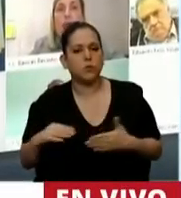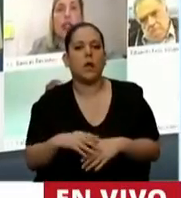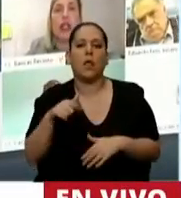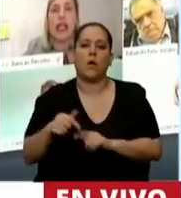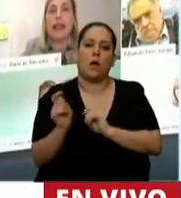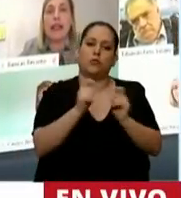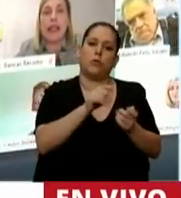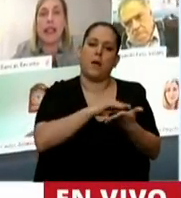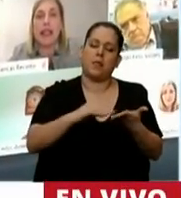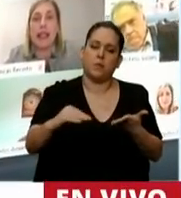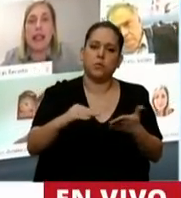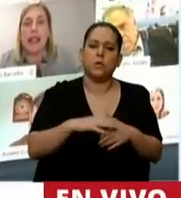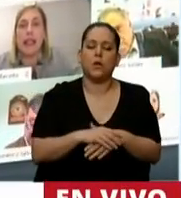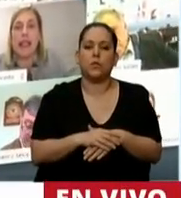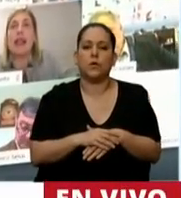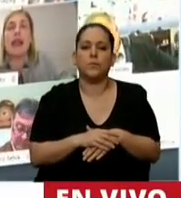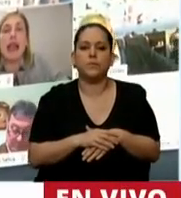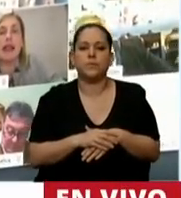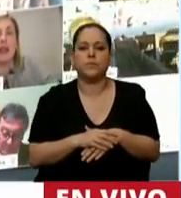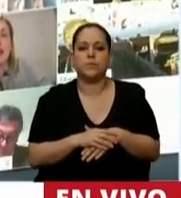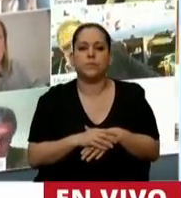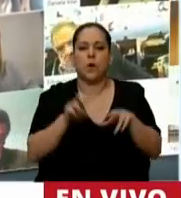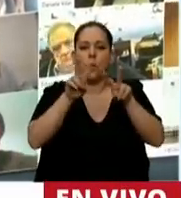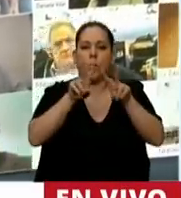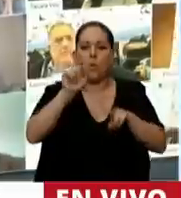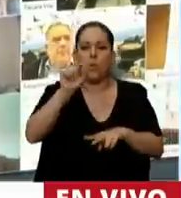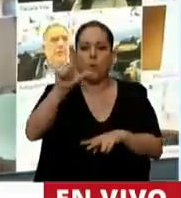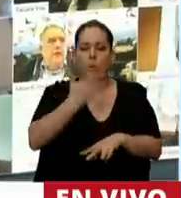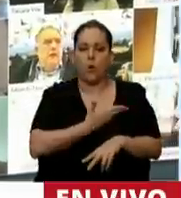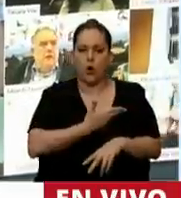Tiene la palabra el diputado Waldo Ezequiel Wolf.